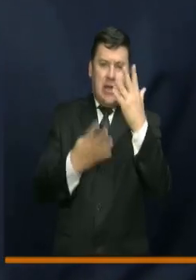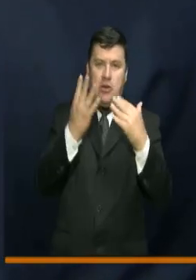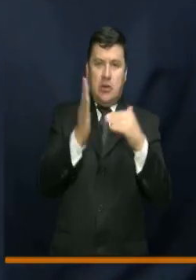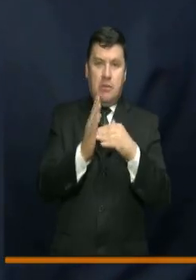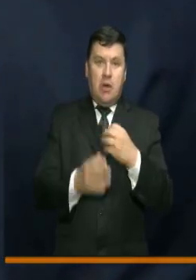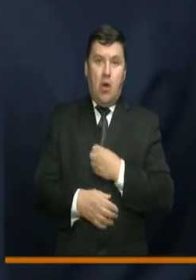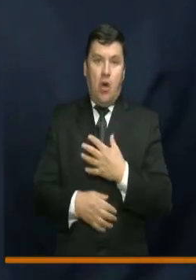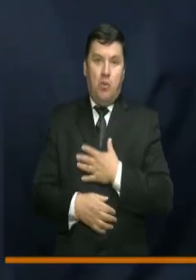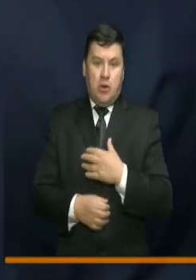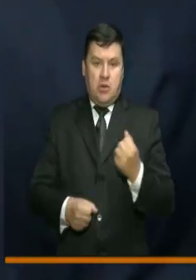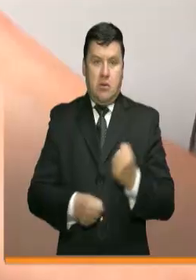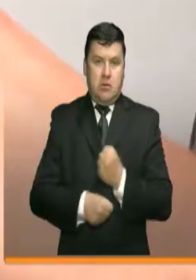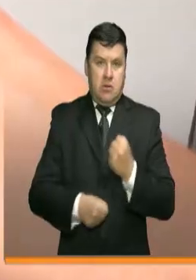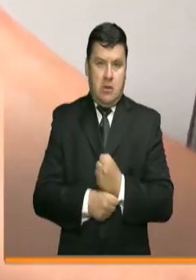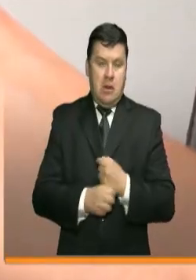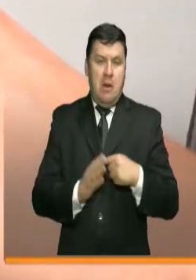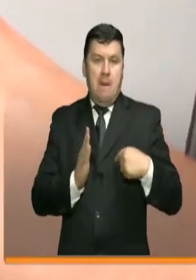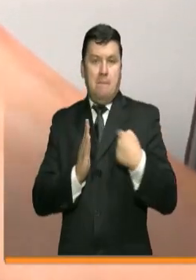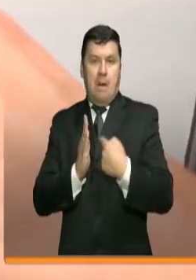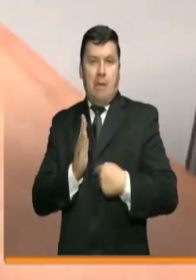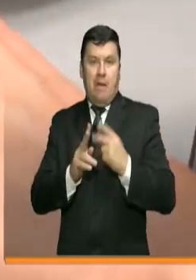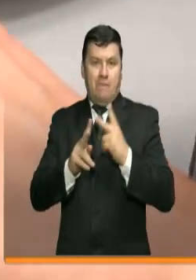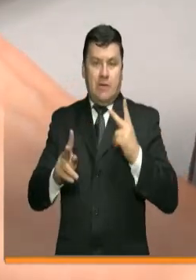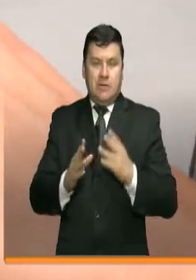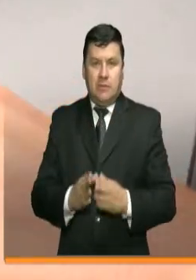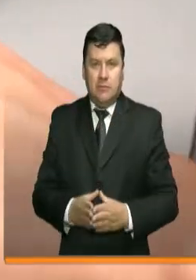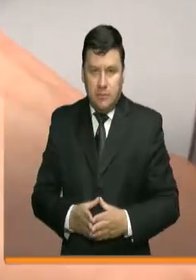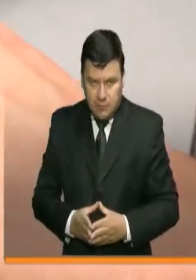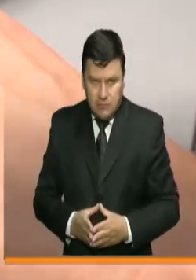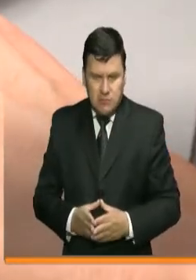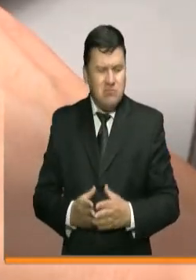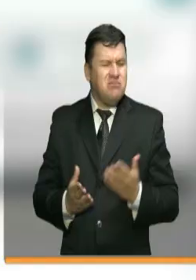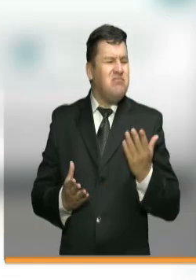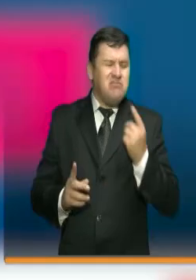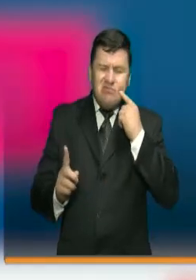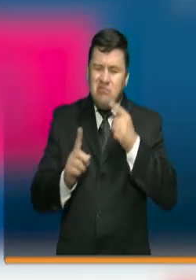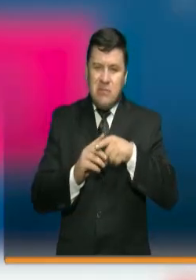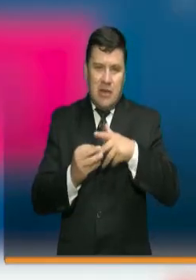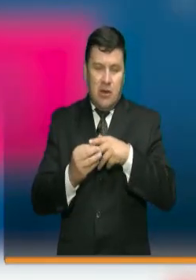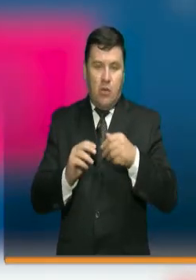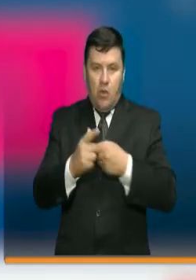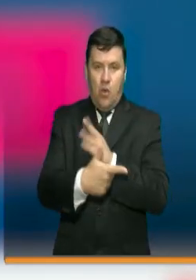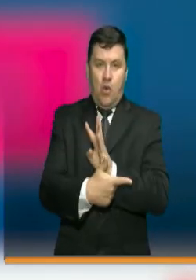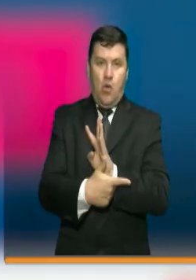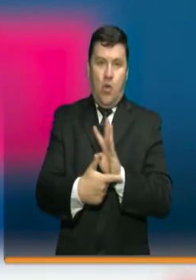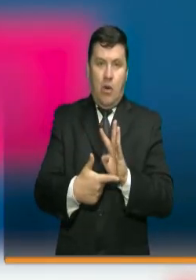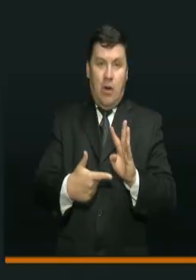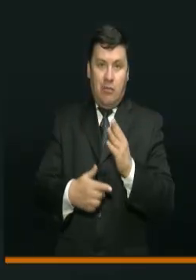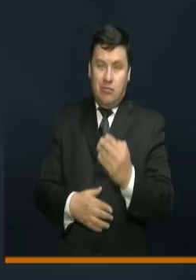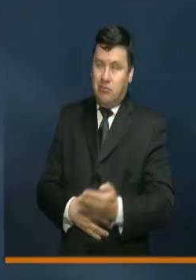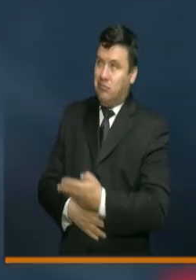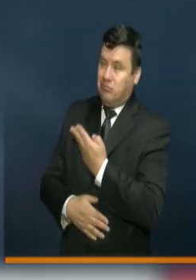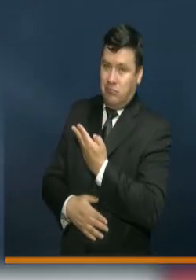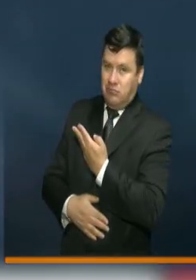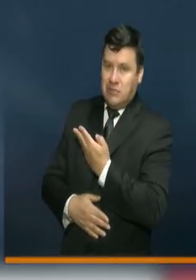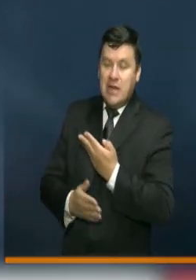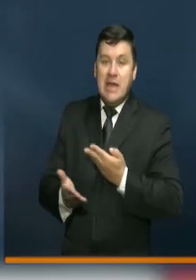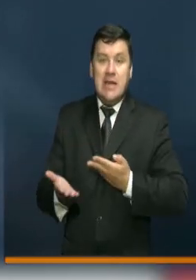114.000 oportunidades laborales registradas a la fecha. La herramienta está disponible en la página web